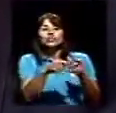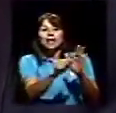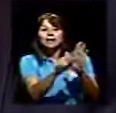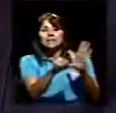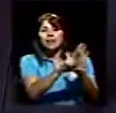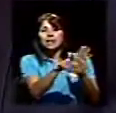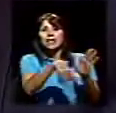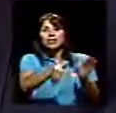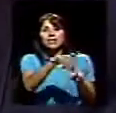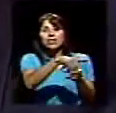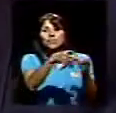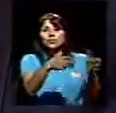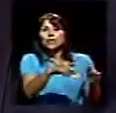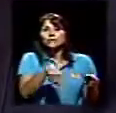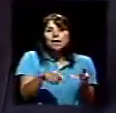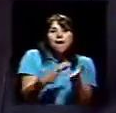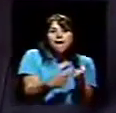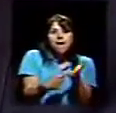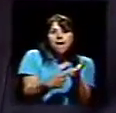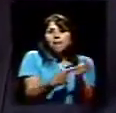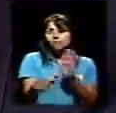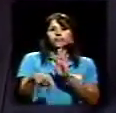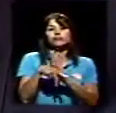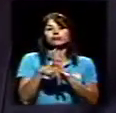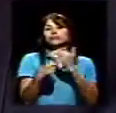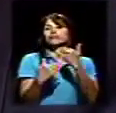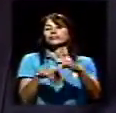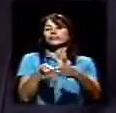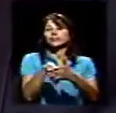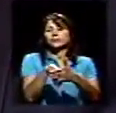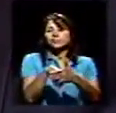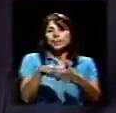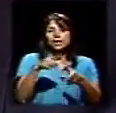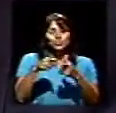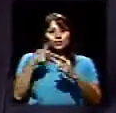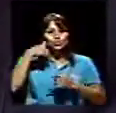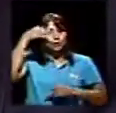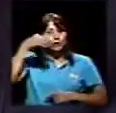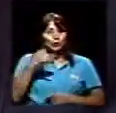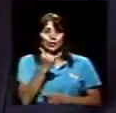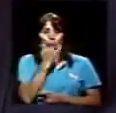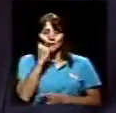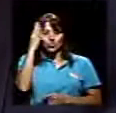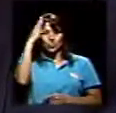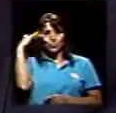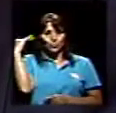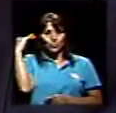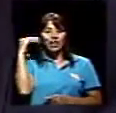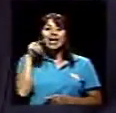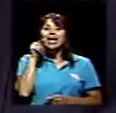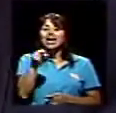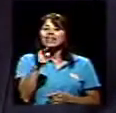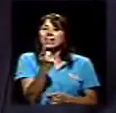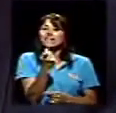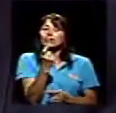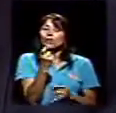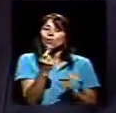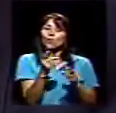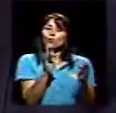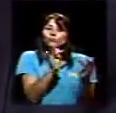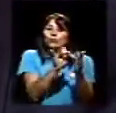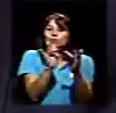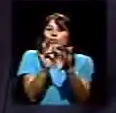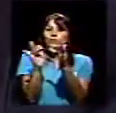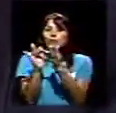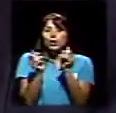integrado esa comisión también con representantes del Poder Legislativo, con representantes de los principales partidos, de manera que